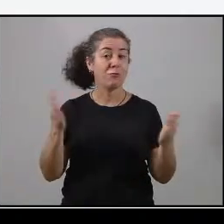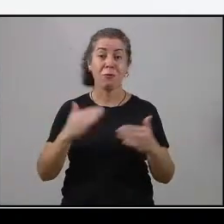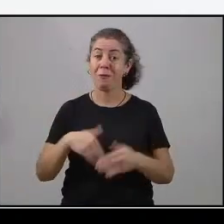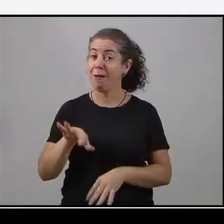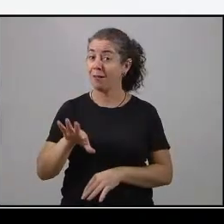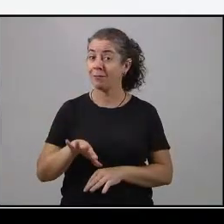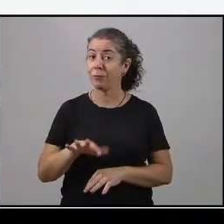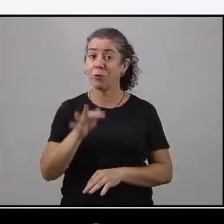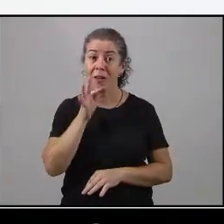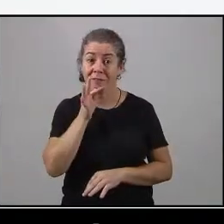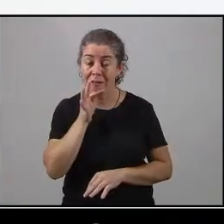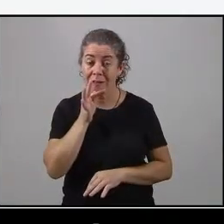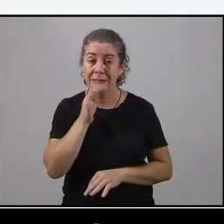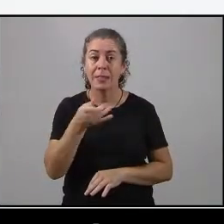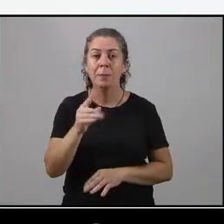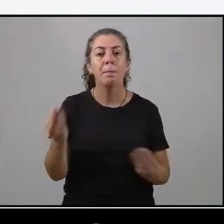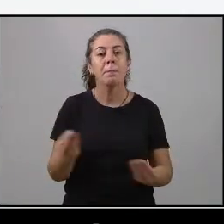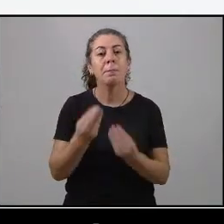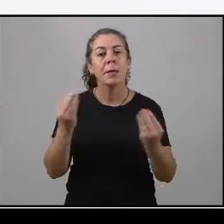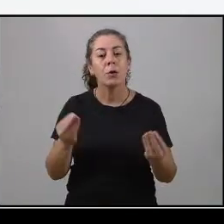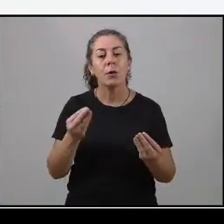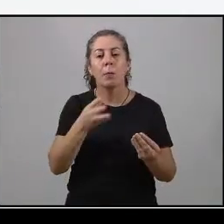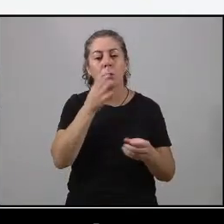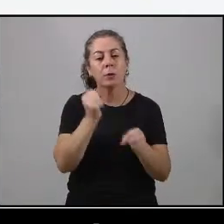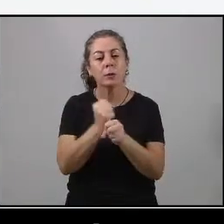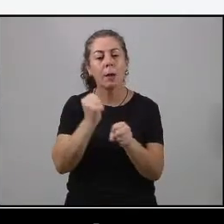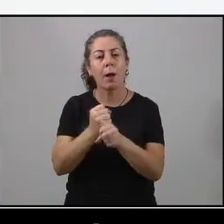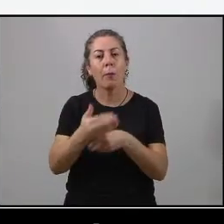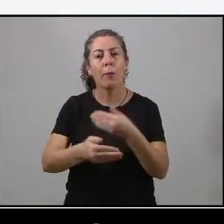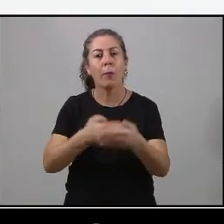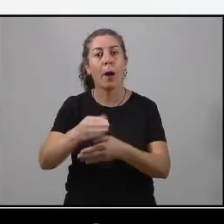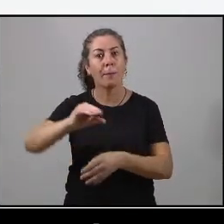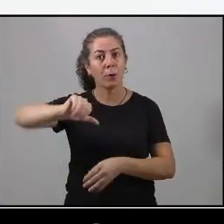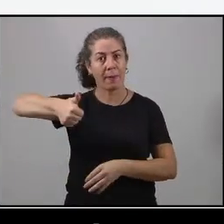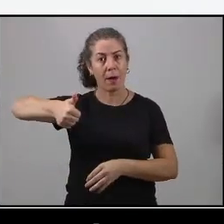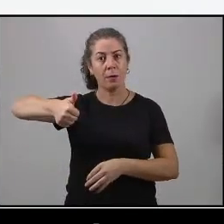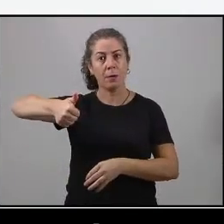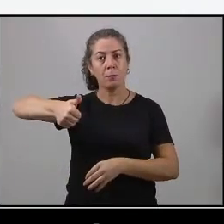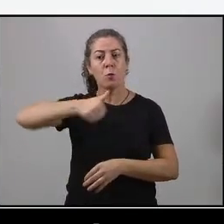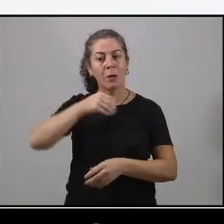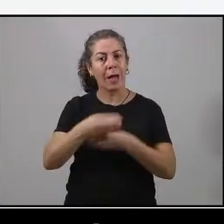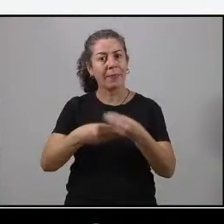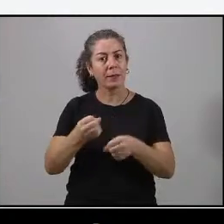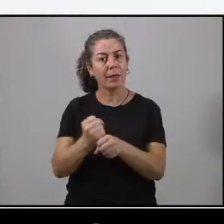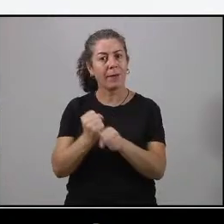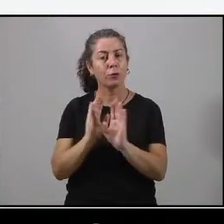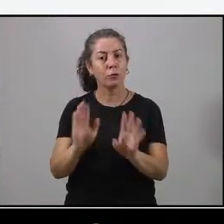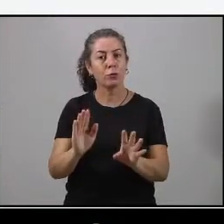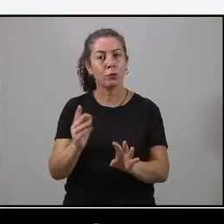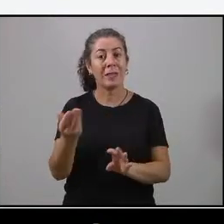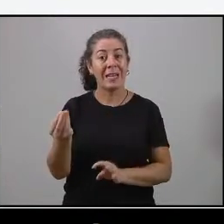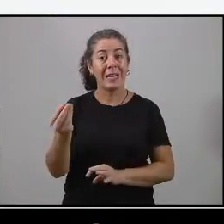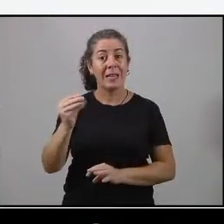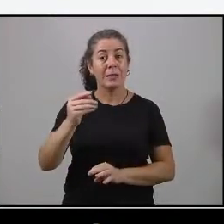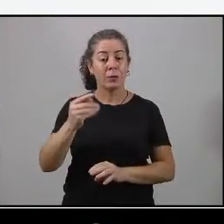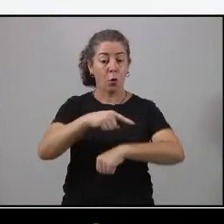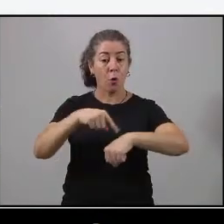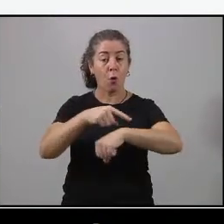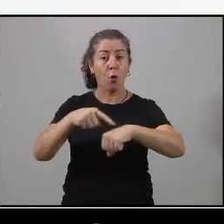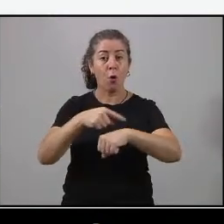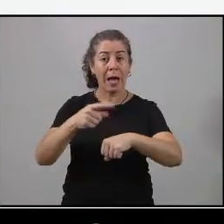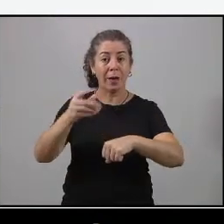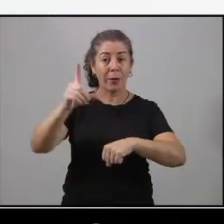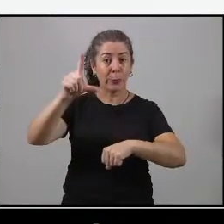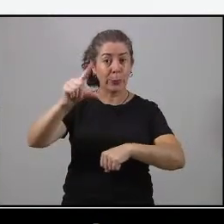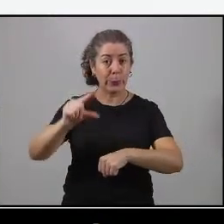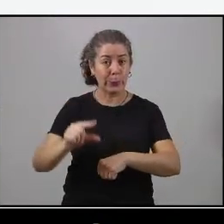en las mejoras en el desempeño profesional que han sido aprobadas. Saben que ha habido una reducción de las horas lectivas, saben